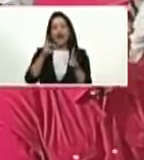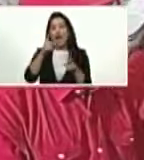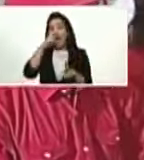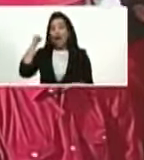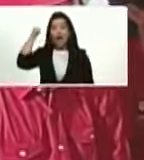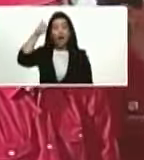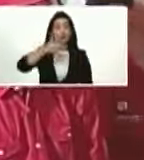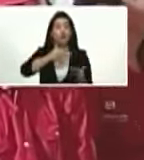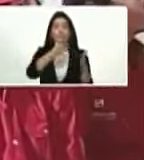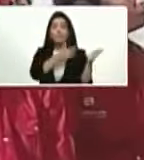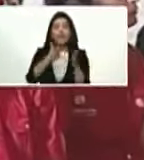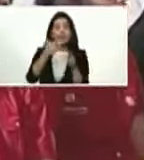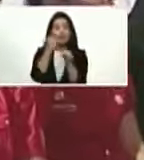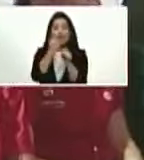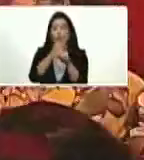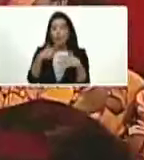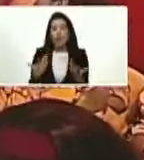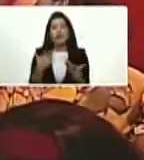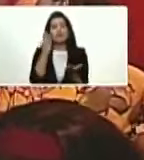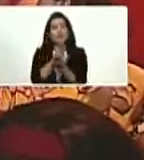hoy vigente en el país,